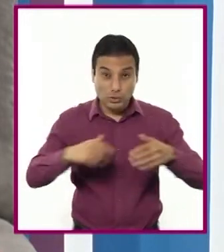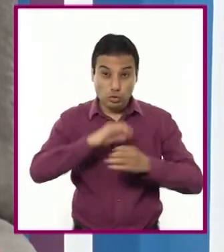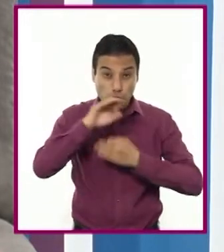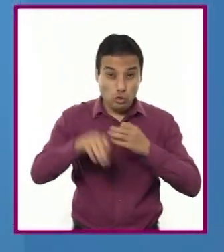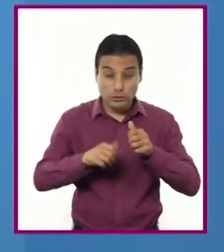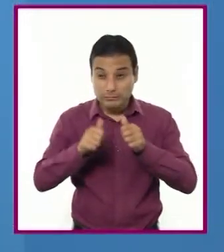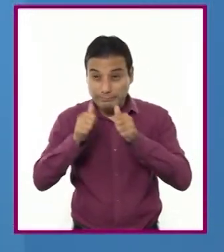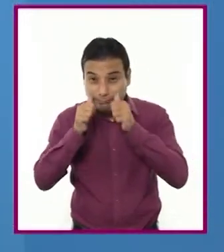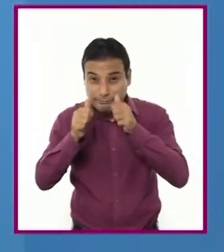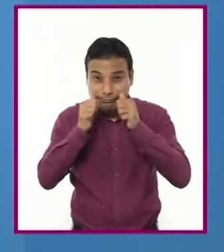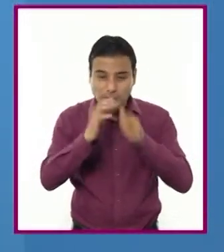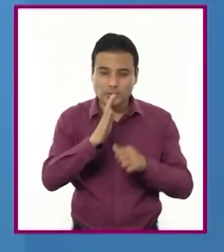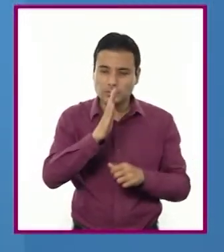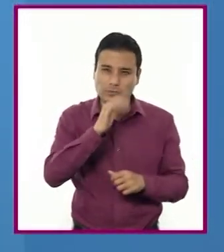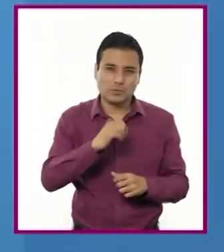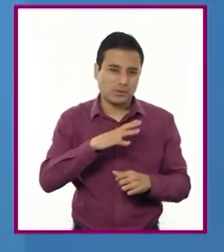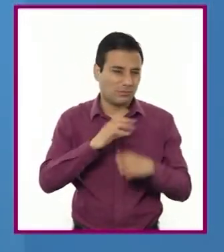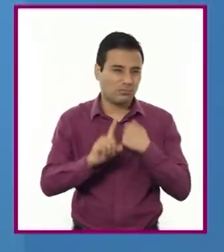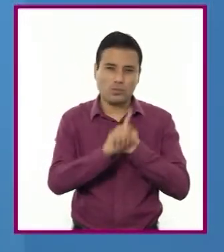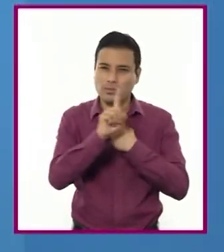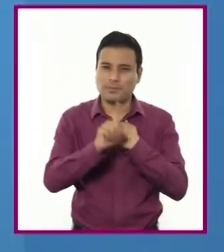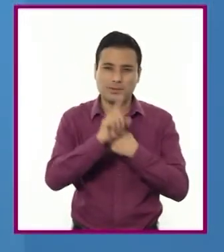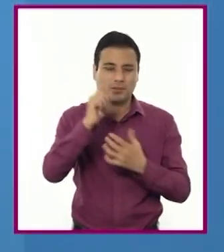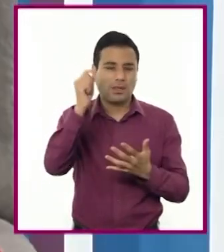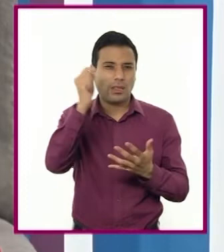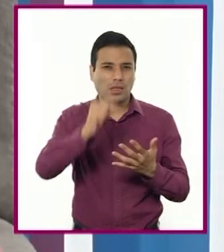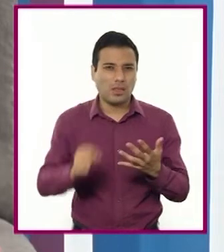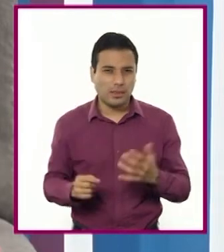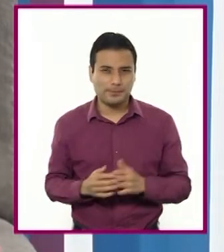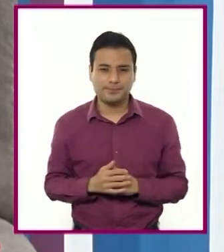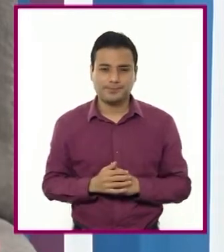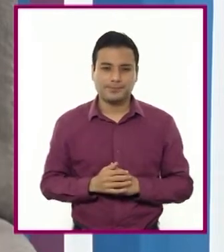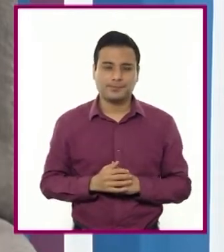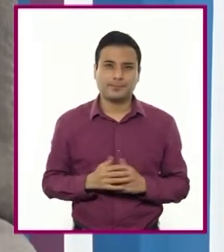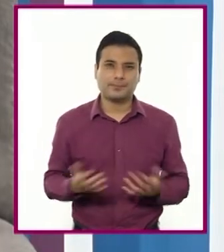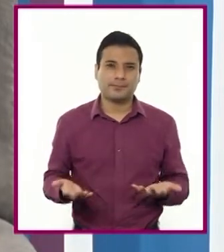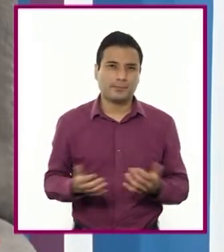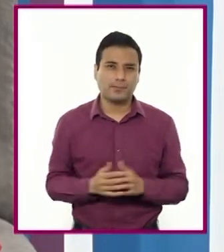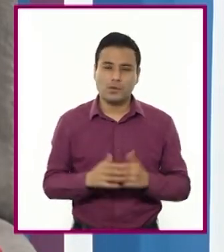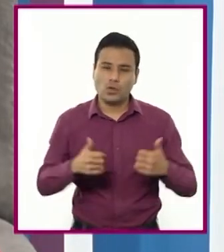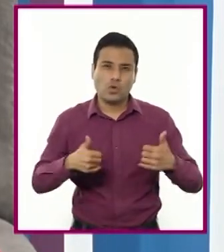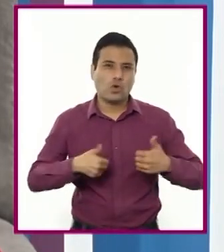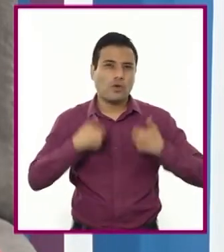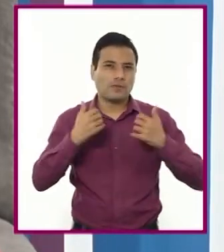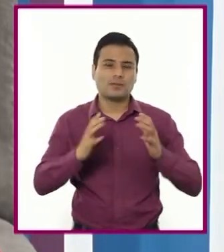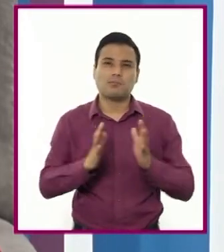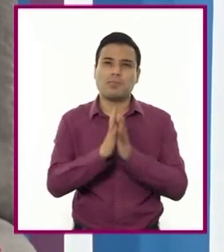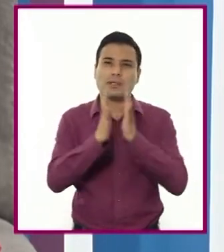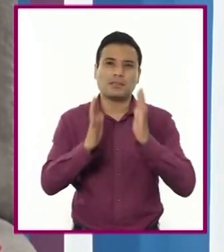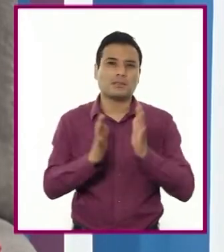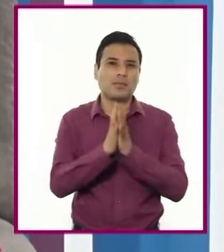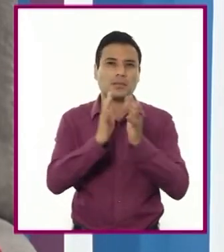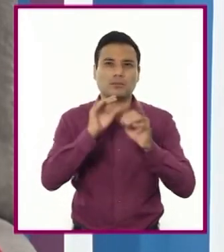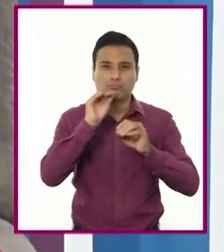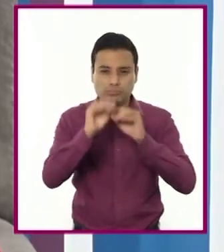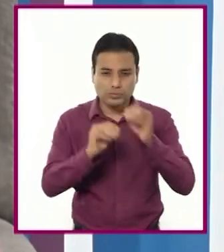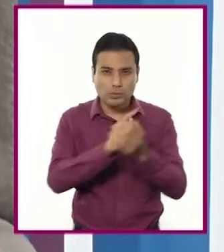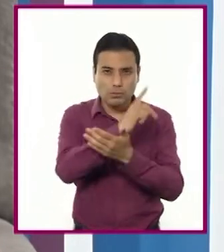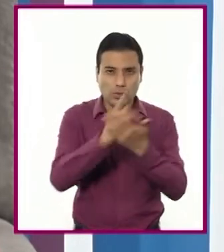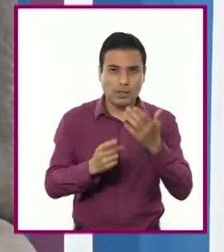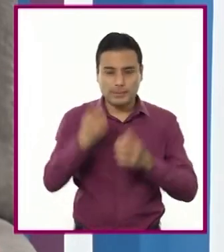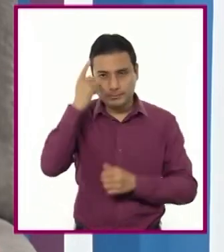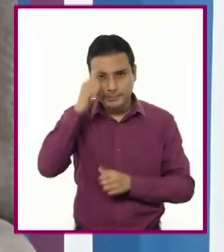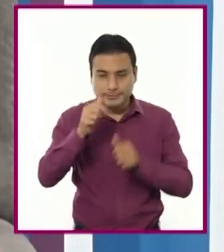con sus múltiples problemáticas. La poca participación de los y las adolescentes en el diseño de programas destinados